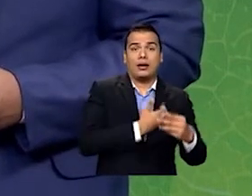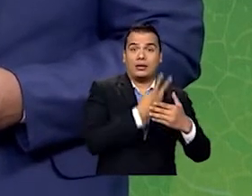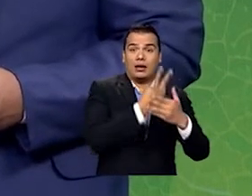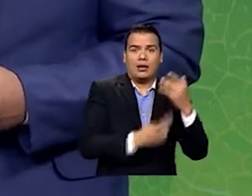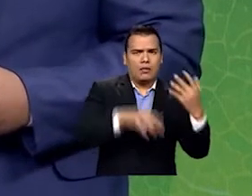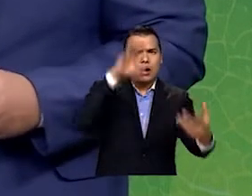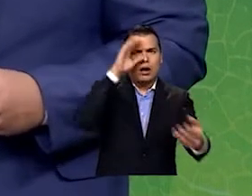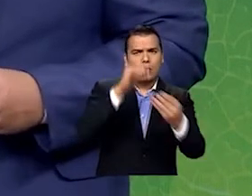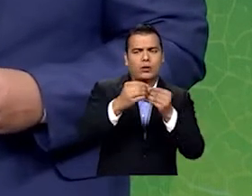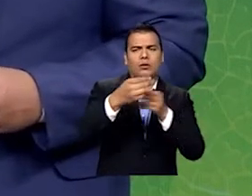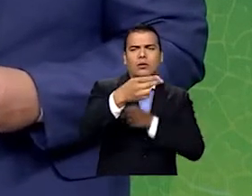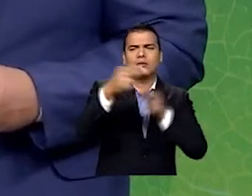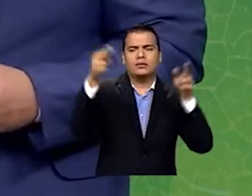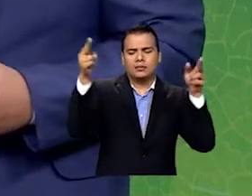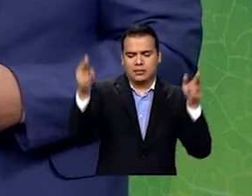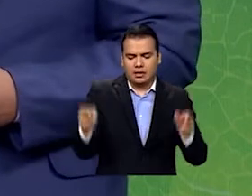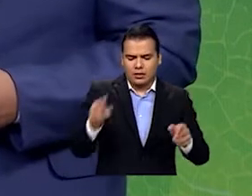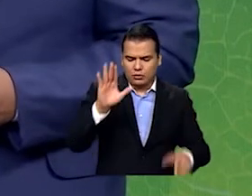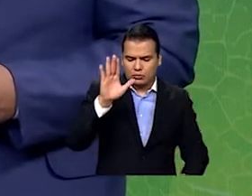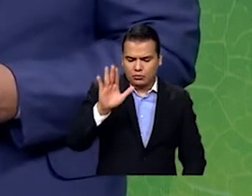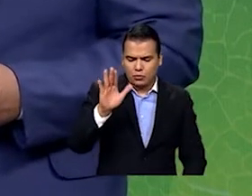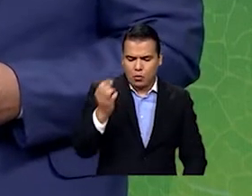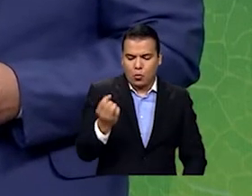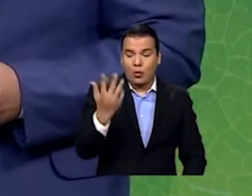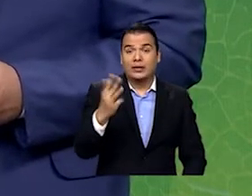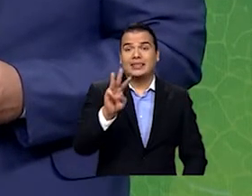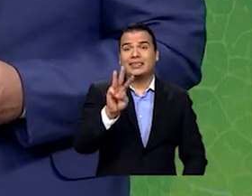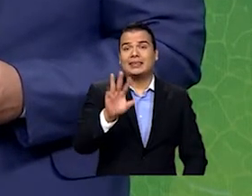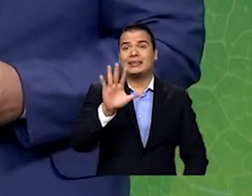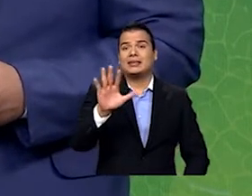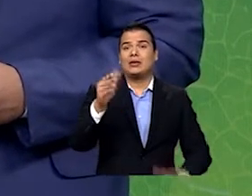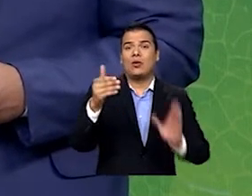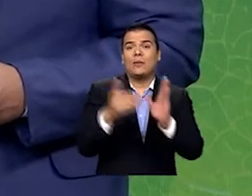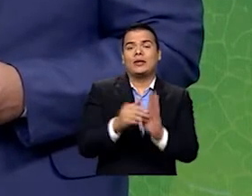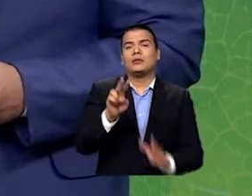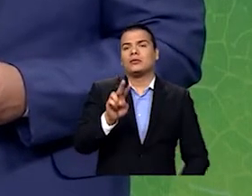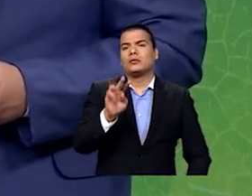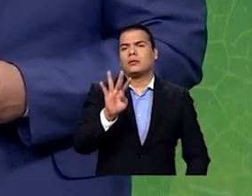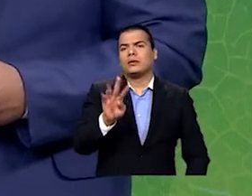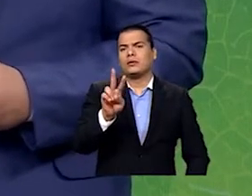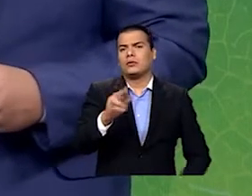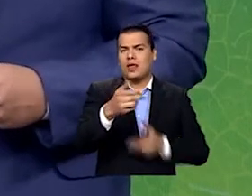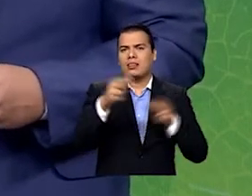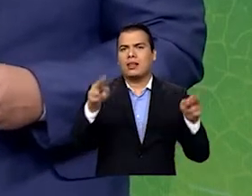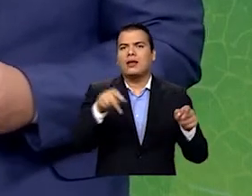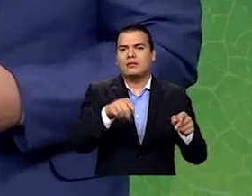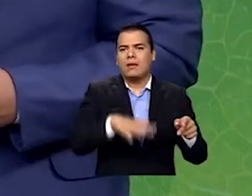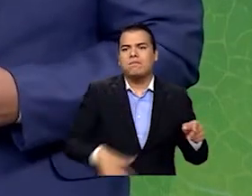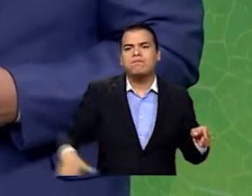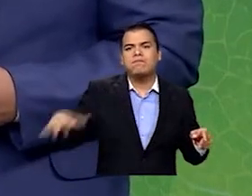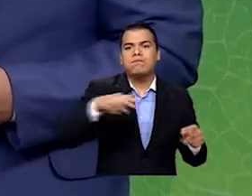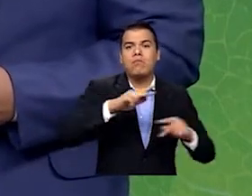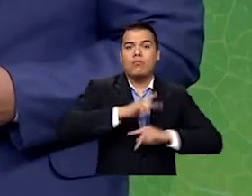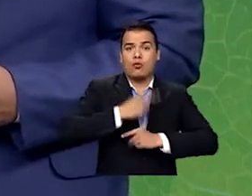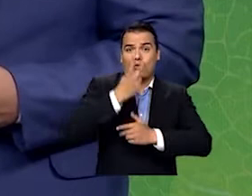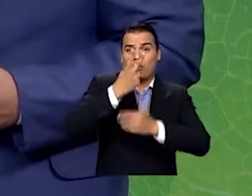hectáreas de páramo que comparten ambos municipios, luego de que firmaran un compromiso con la CBC y el comandante del batallón de alta